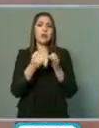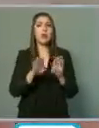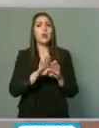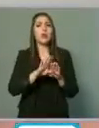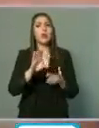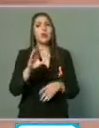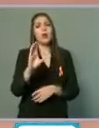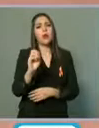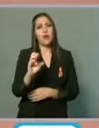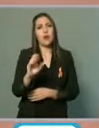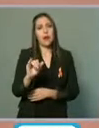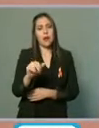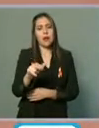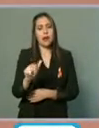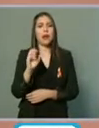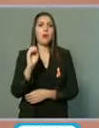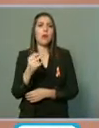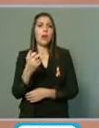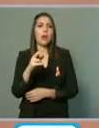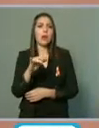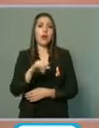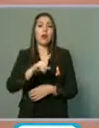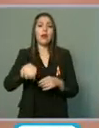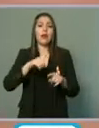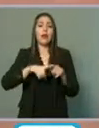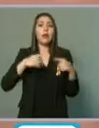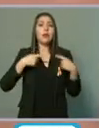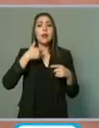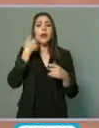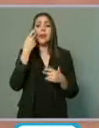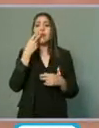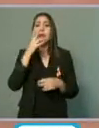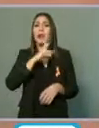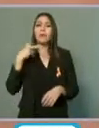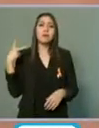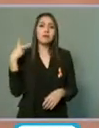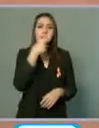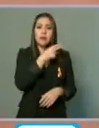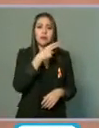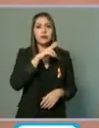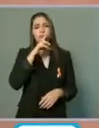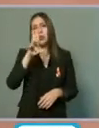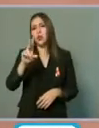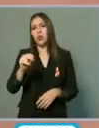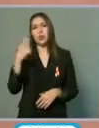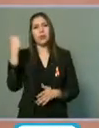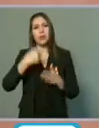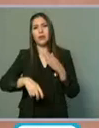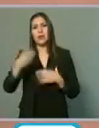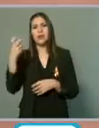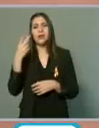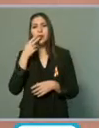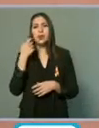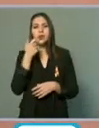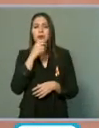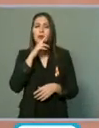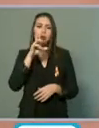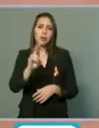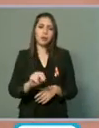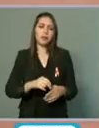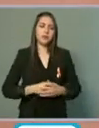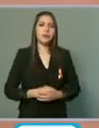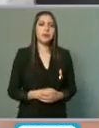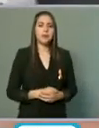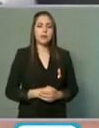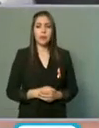o la heroína. Okay. Entonces, quien quiere dejar de fumar o quien no lo ha hecho y Mejor se ni mete le entre. nicotina, sí, no Oye, lo va a y lograr. por ejemplo, hay